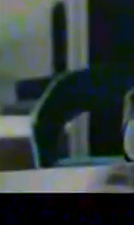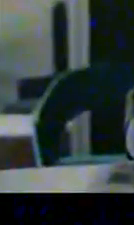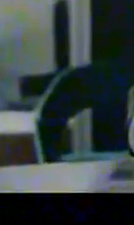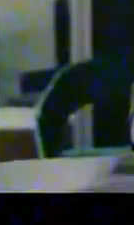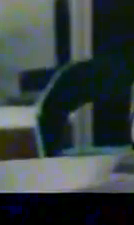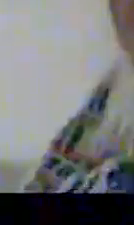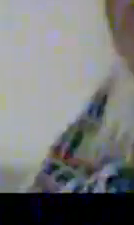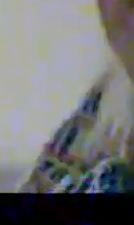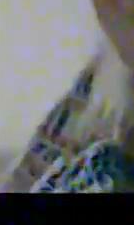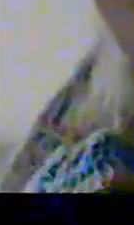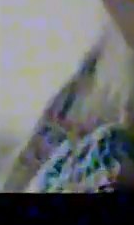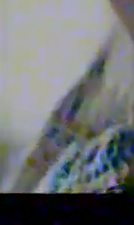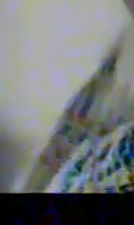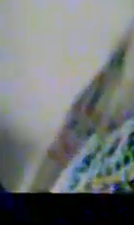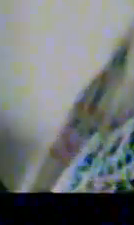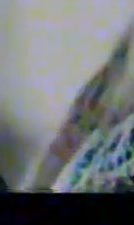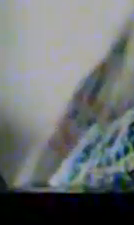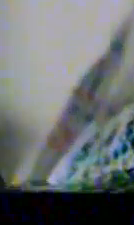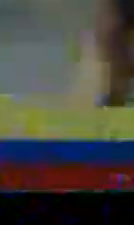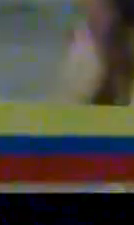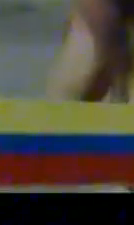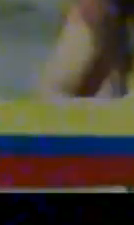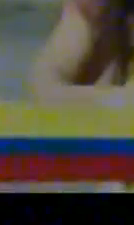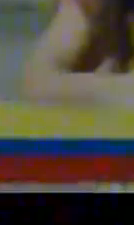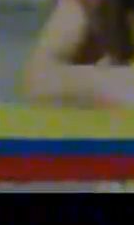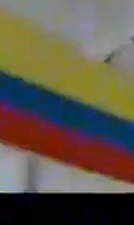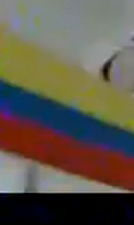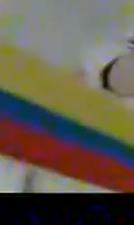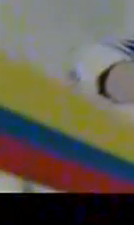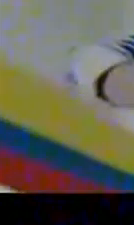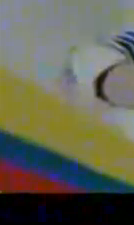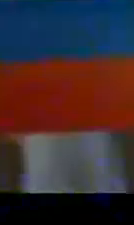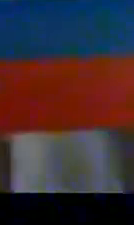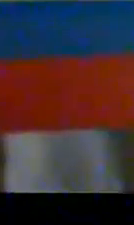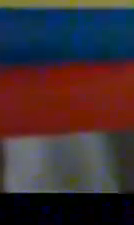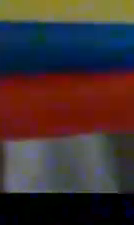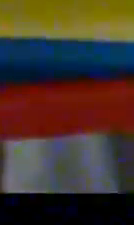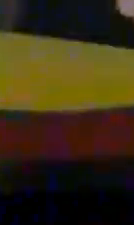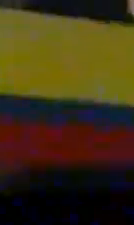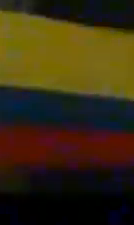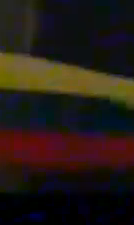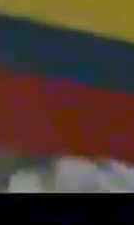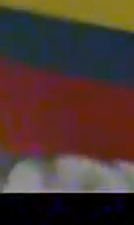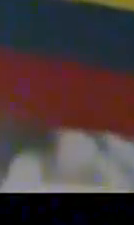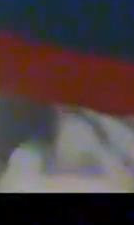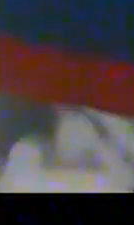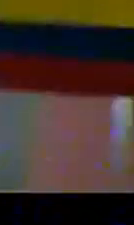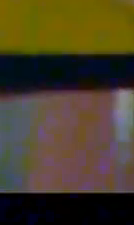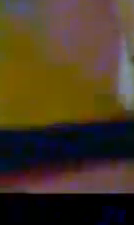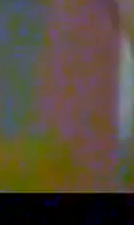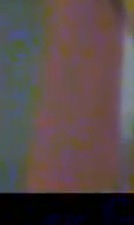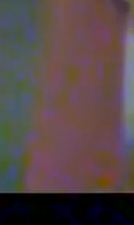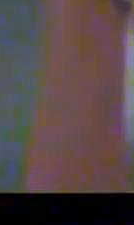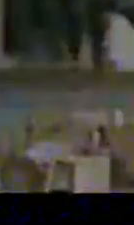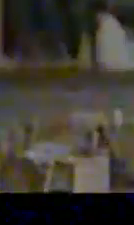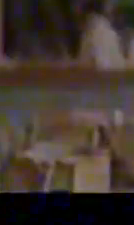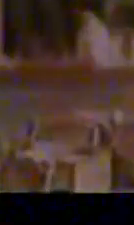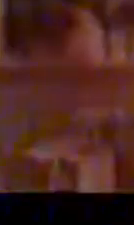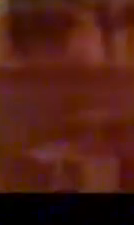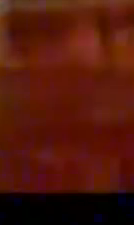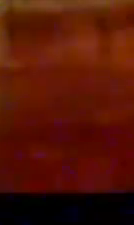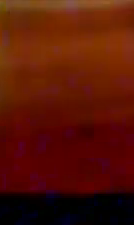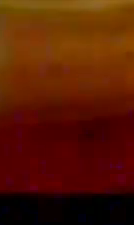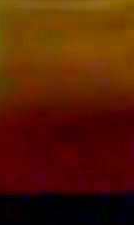los que desde ahora piensan en su propio negocio. Inauguramos nuevas plazas de empleo desde ya. La